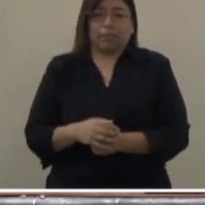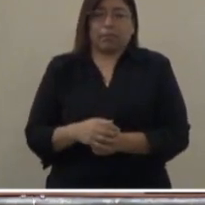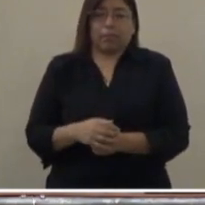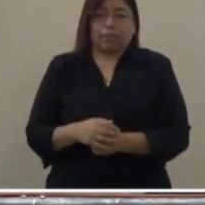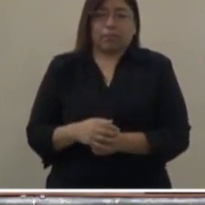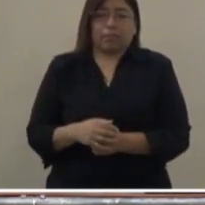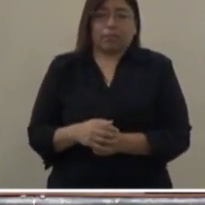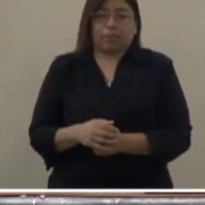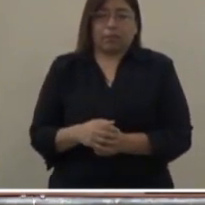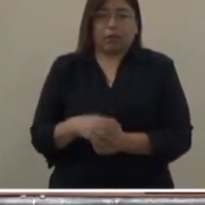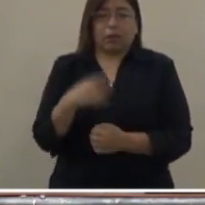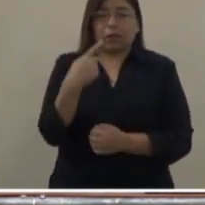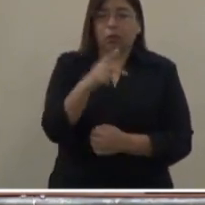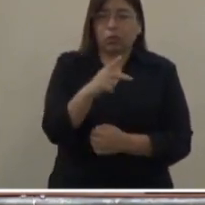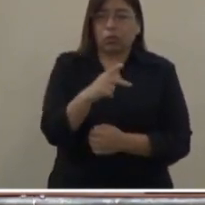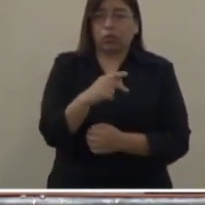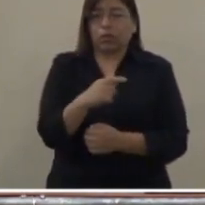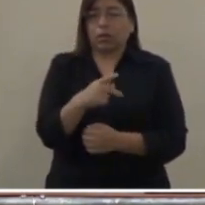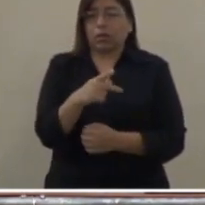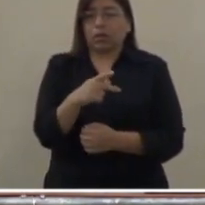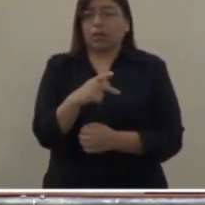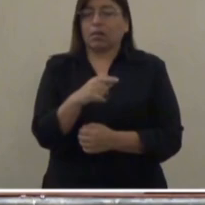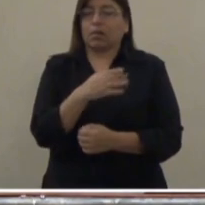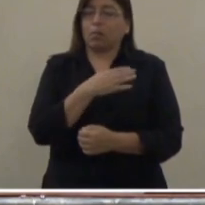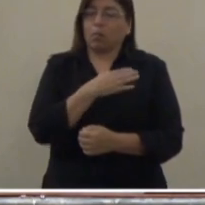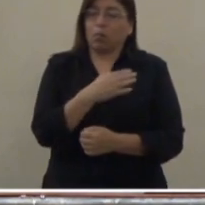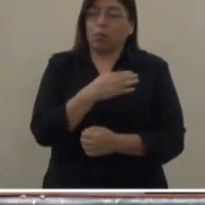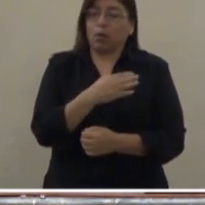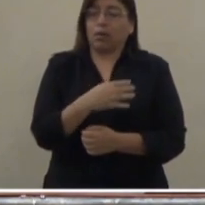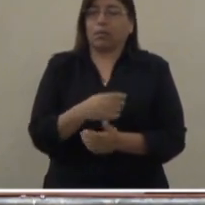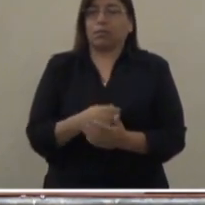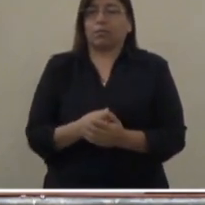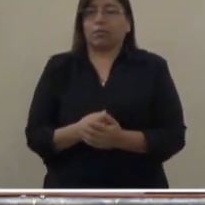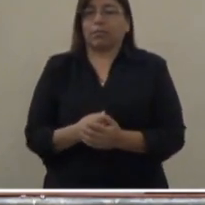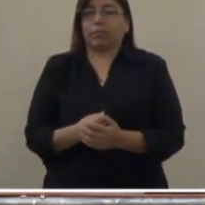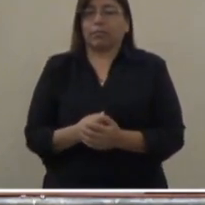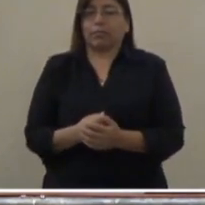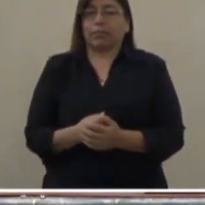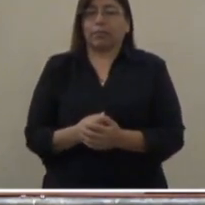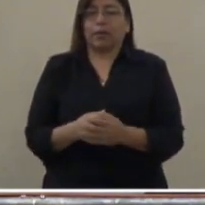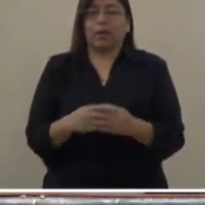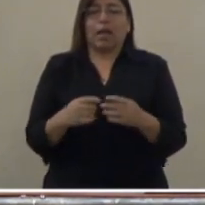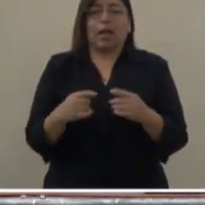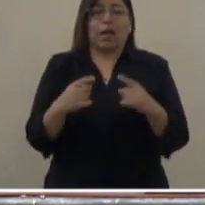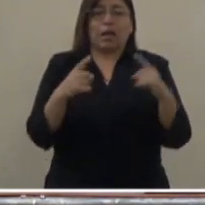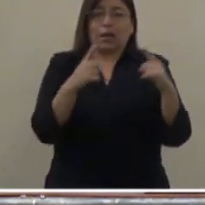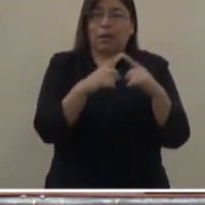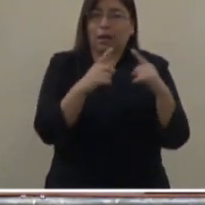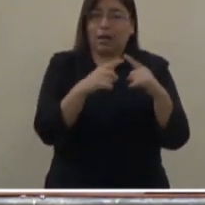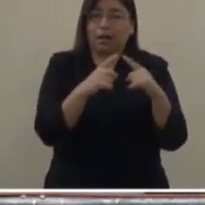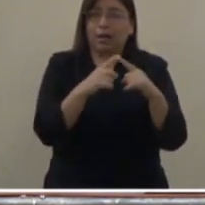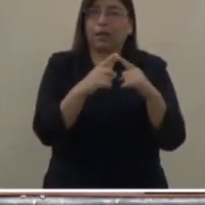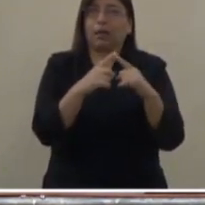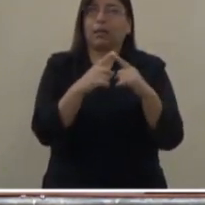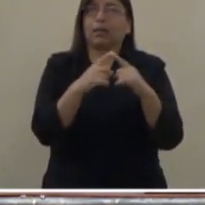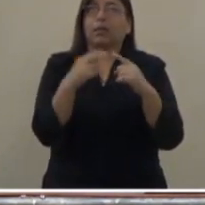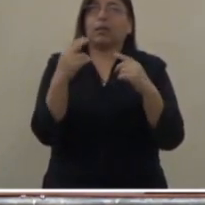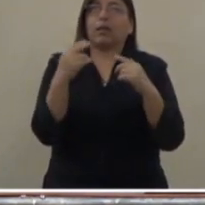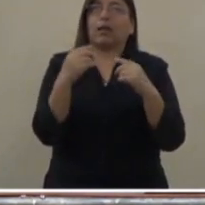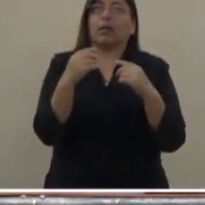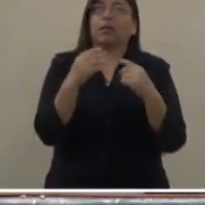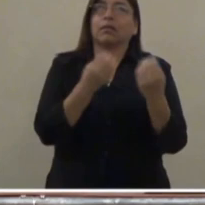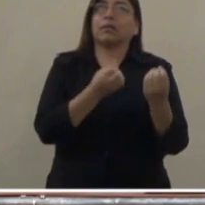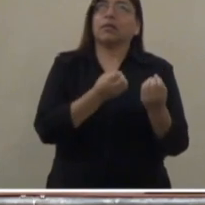no somos suficientemente buenos, la iglesia se siente atraída